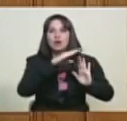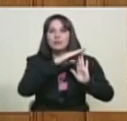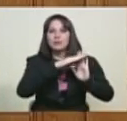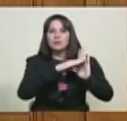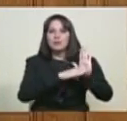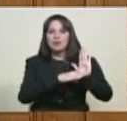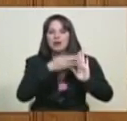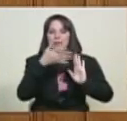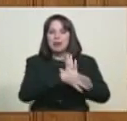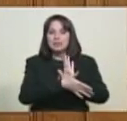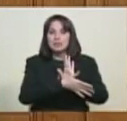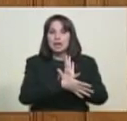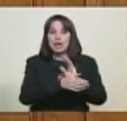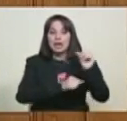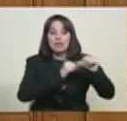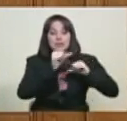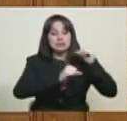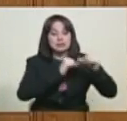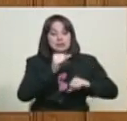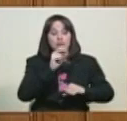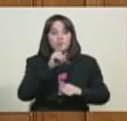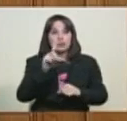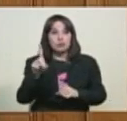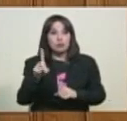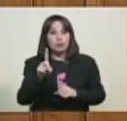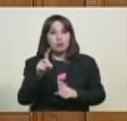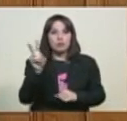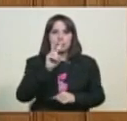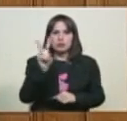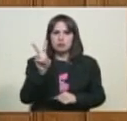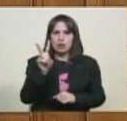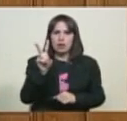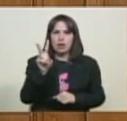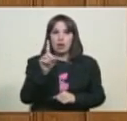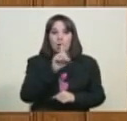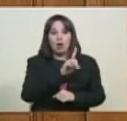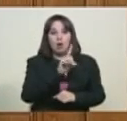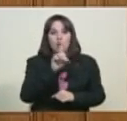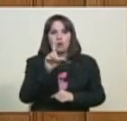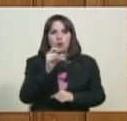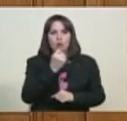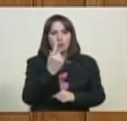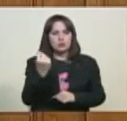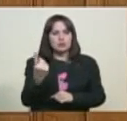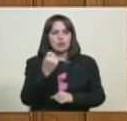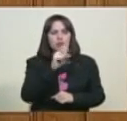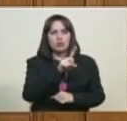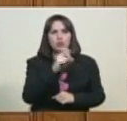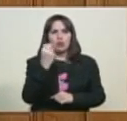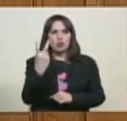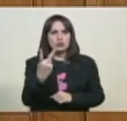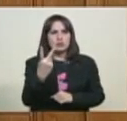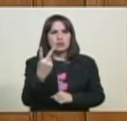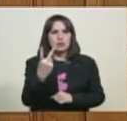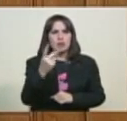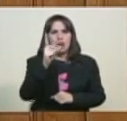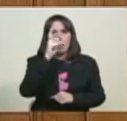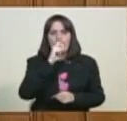del siglo XXI, la historia contemporánea de Venezuela. 11 y 12 de abril del año 2002,